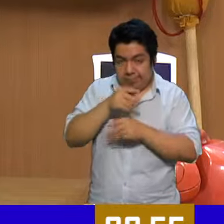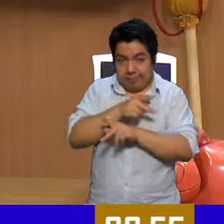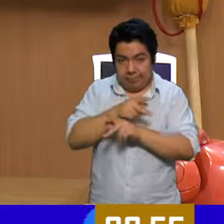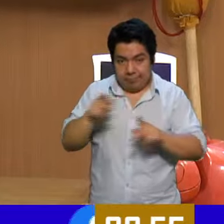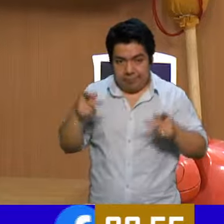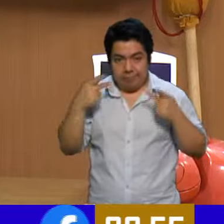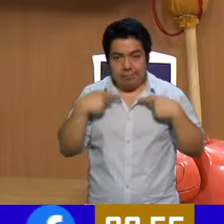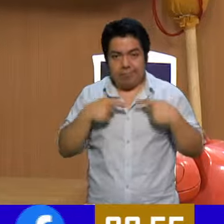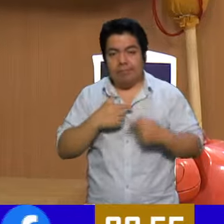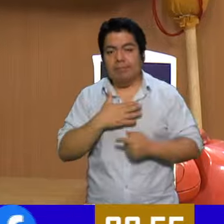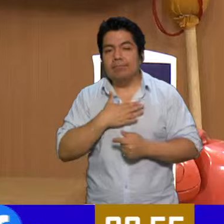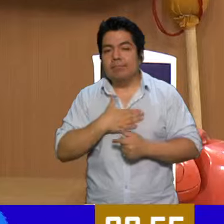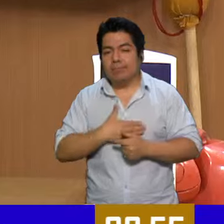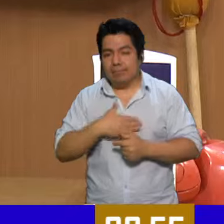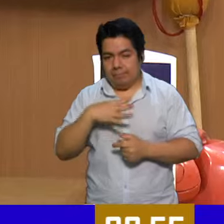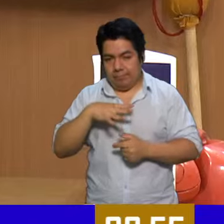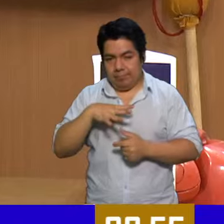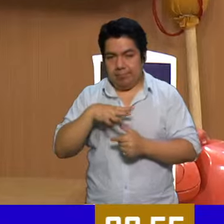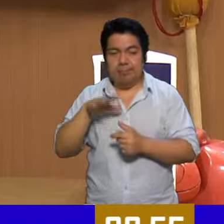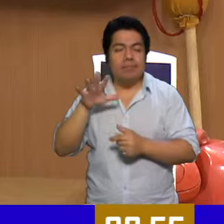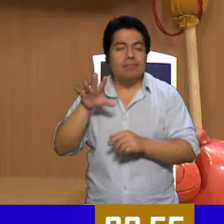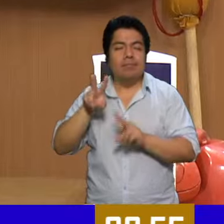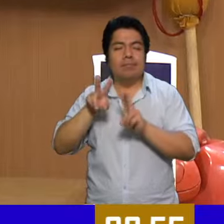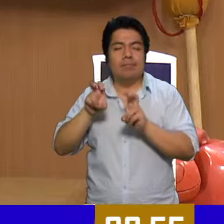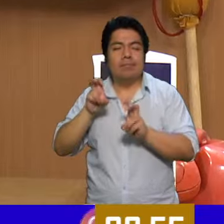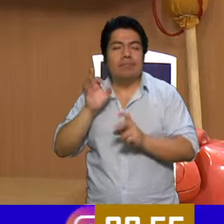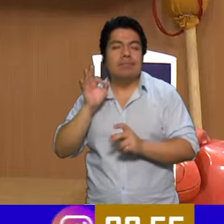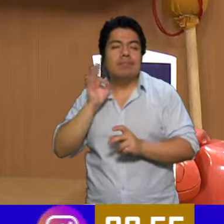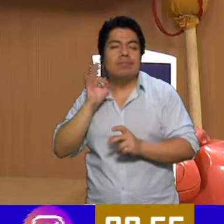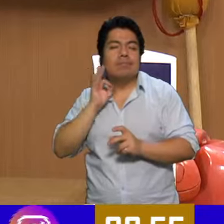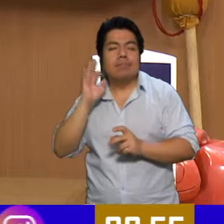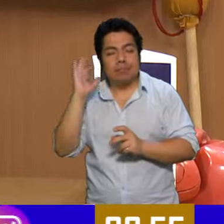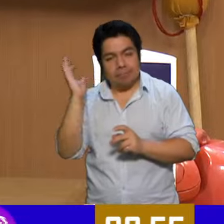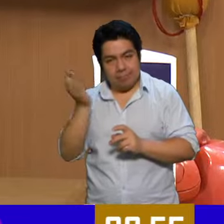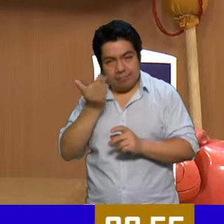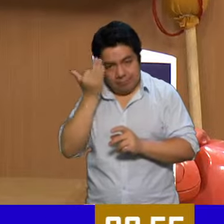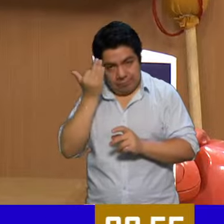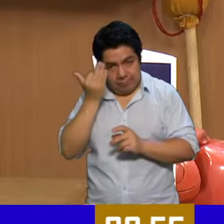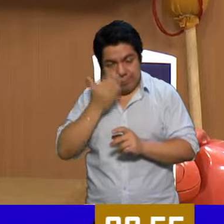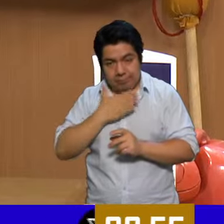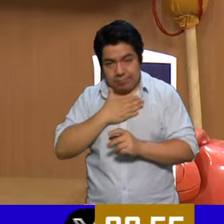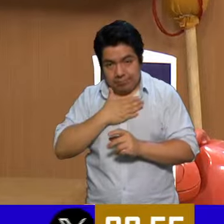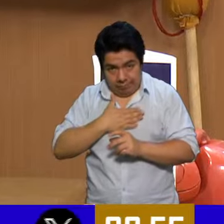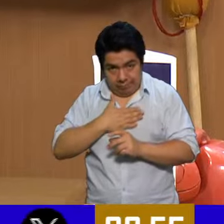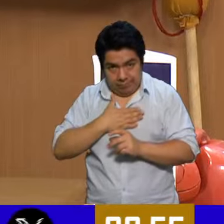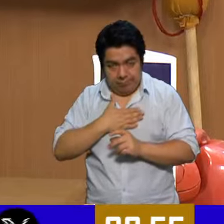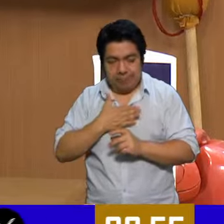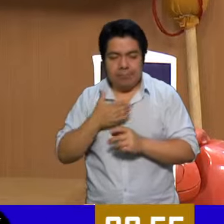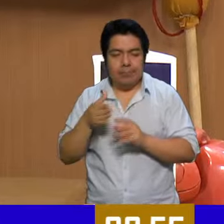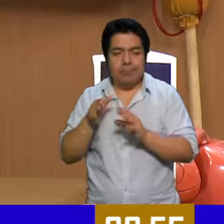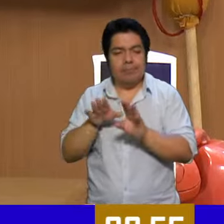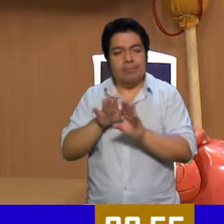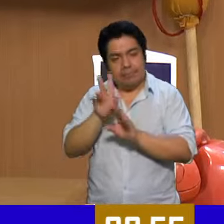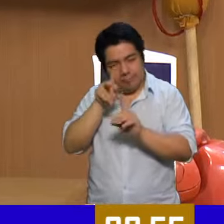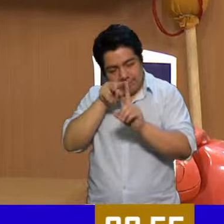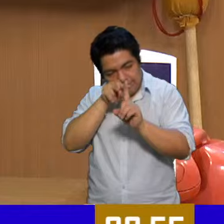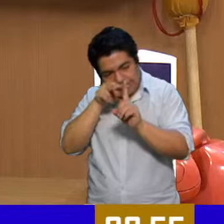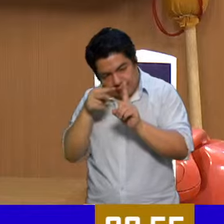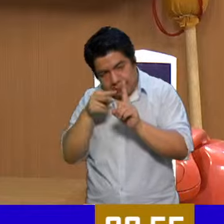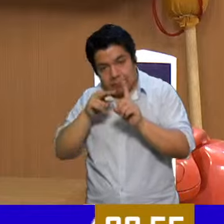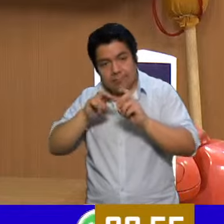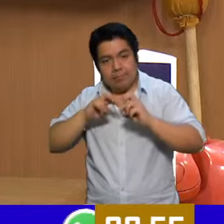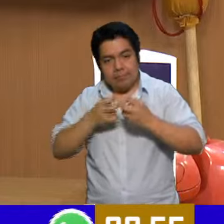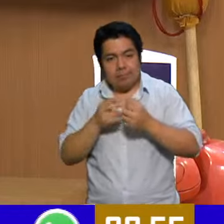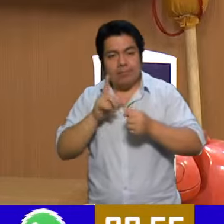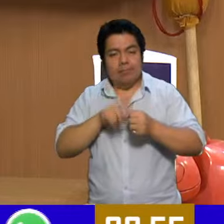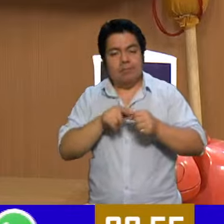tenga justicia en materia fiscal federal. Queremos llevar la justicia desde una perspectiva social, a todas